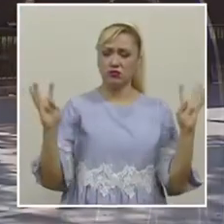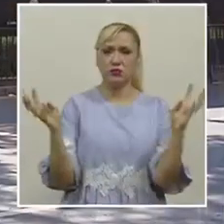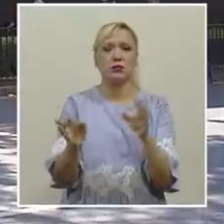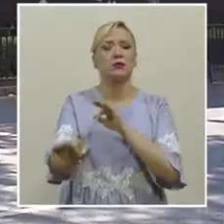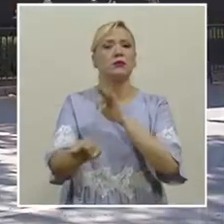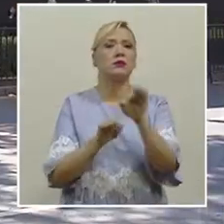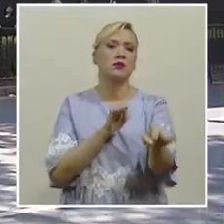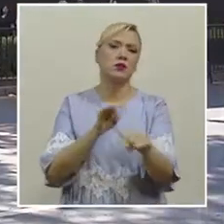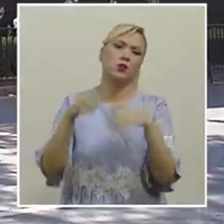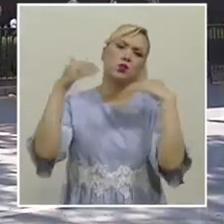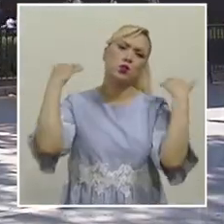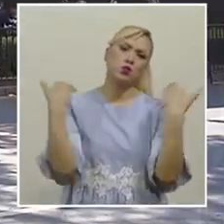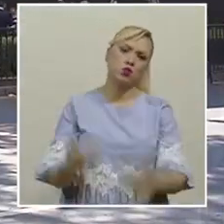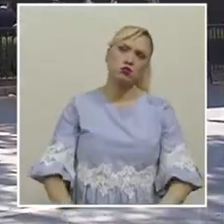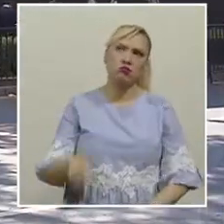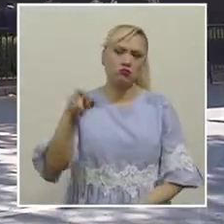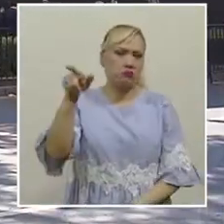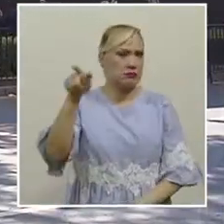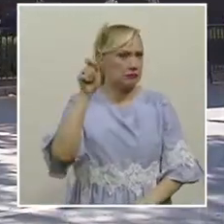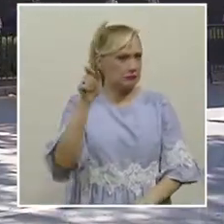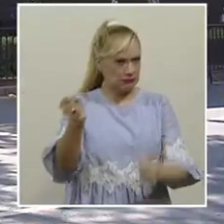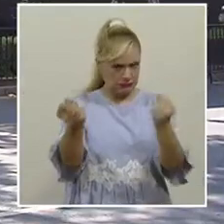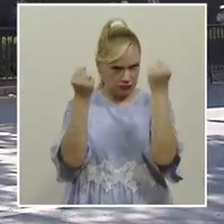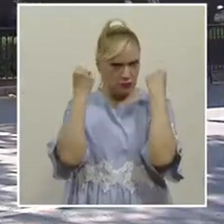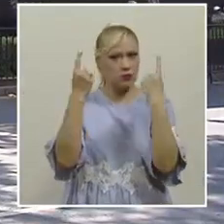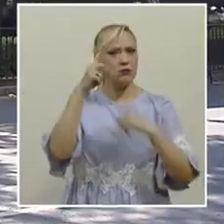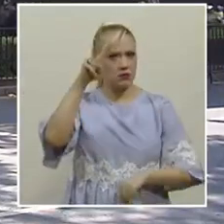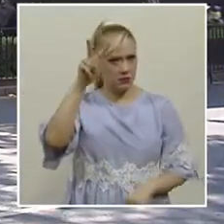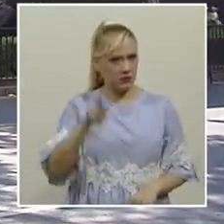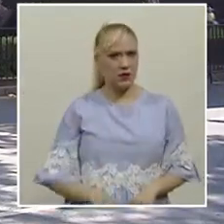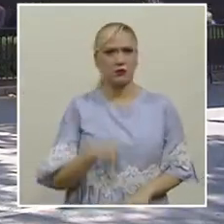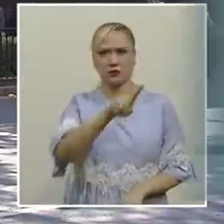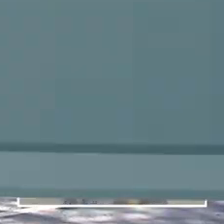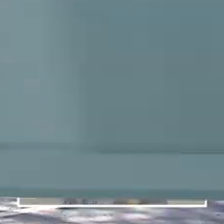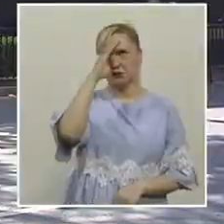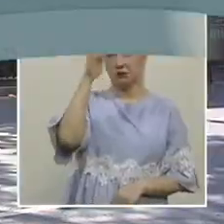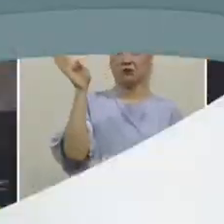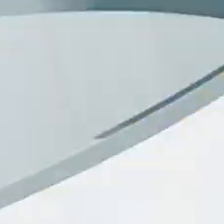el Pleno de la Suprema Corte de Justicia de la Nación.